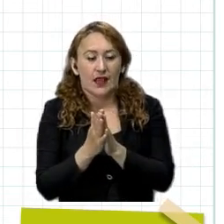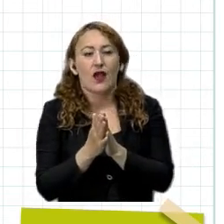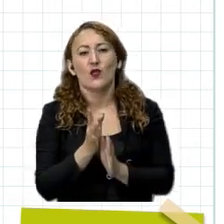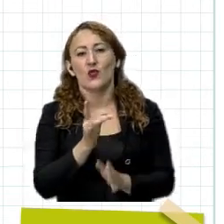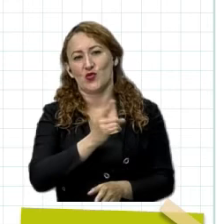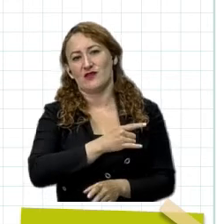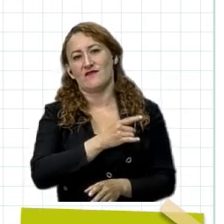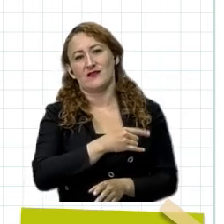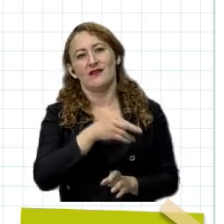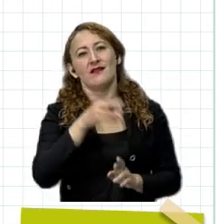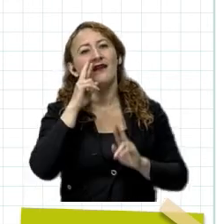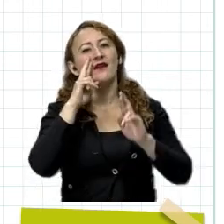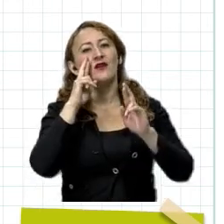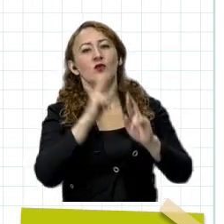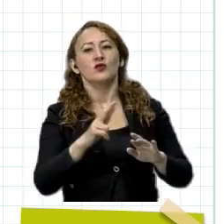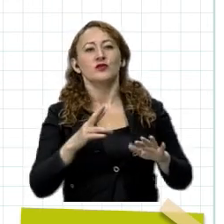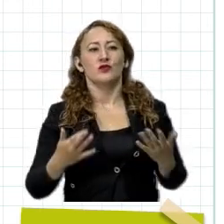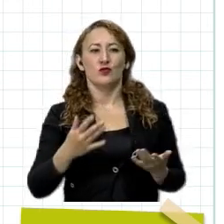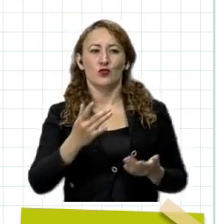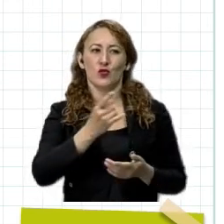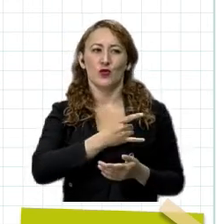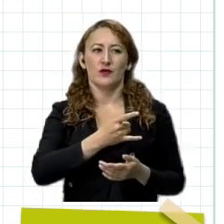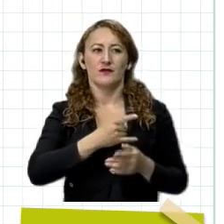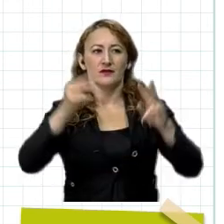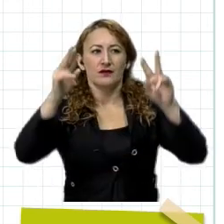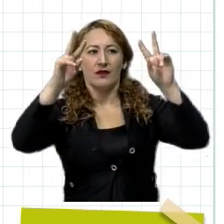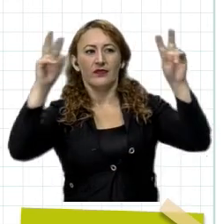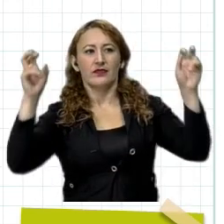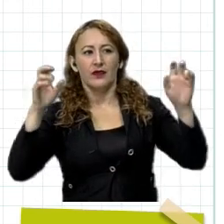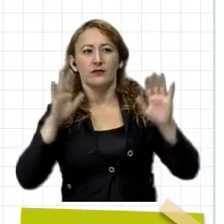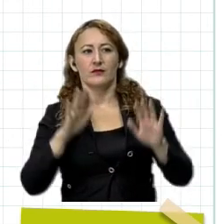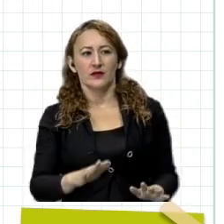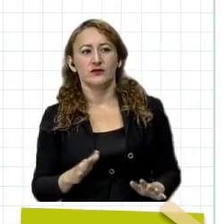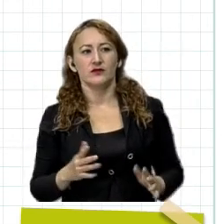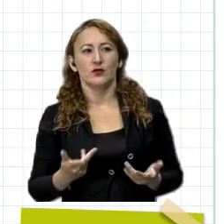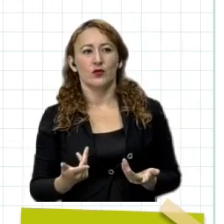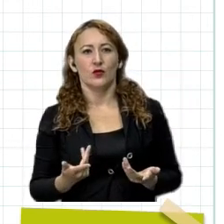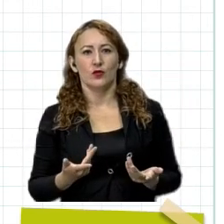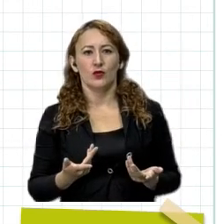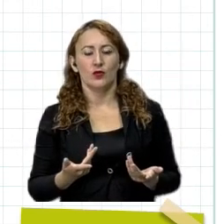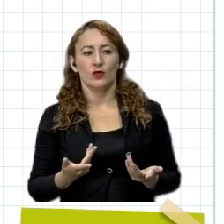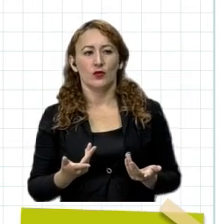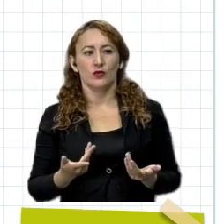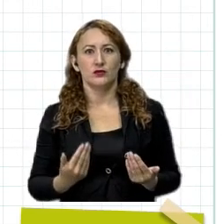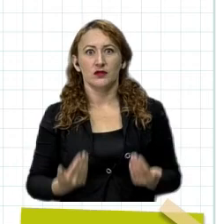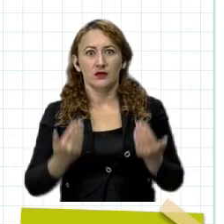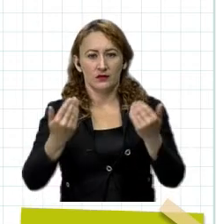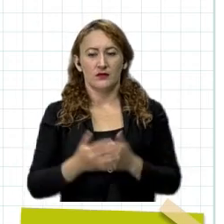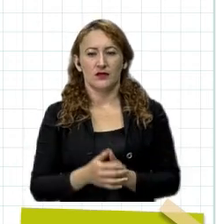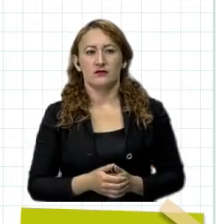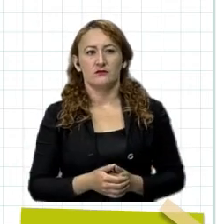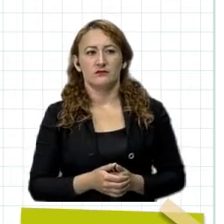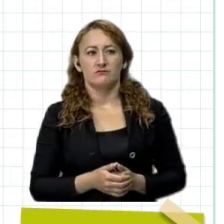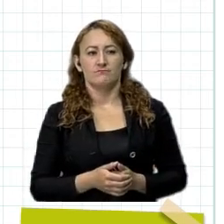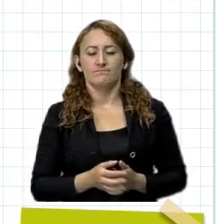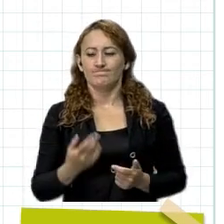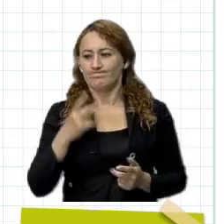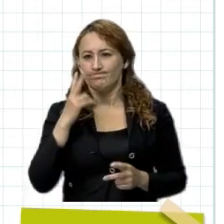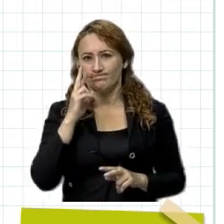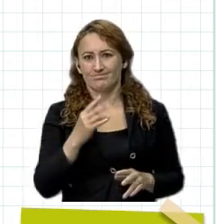universidad reconozca como un tema trascendente esto. Y pues vemos que todavía no es un